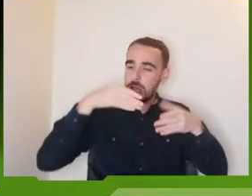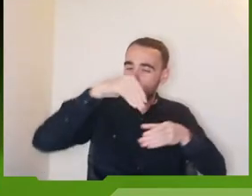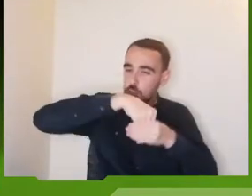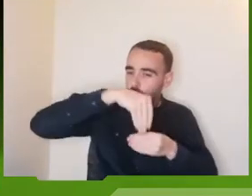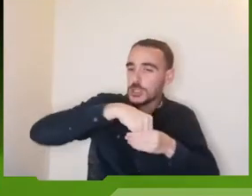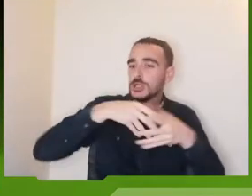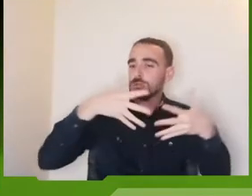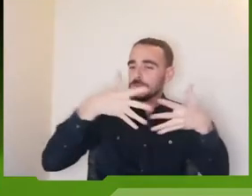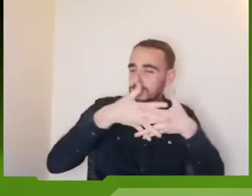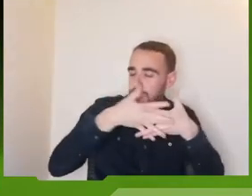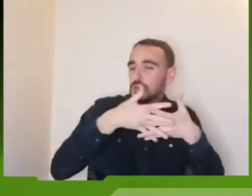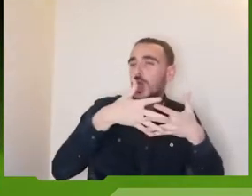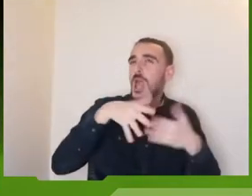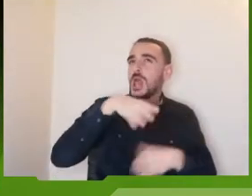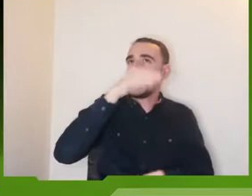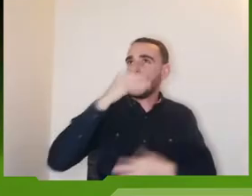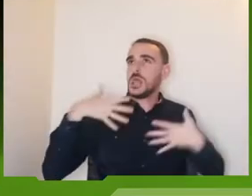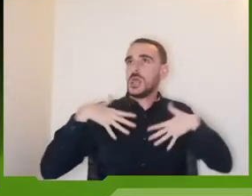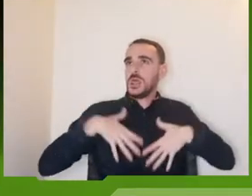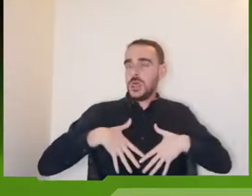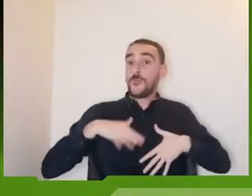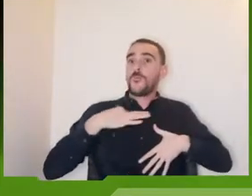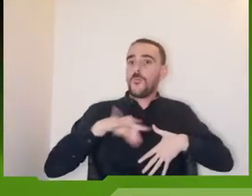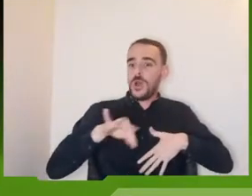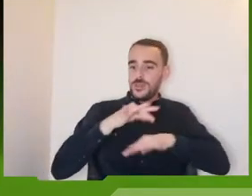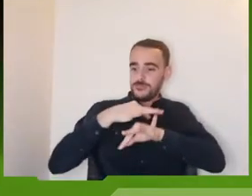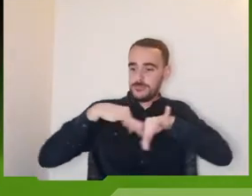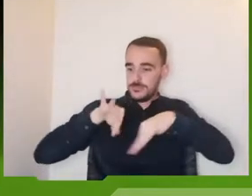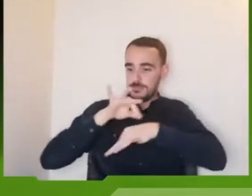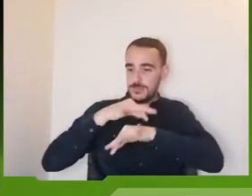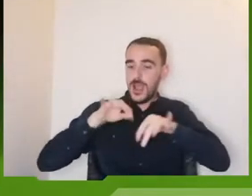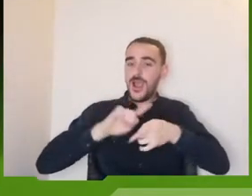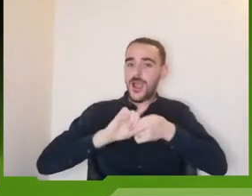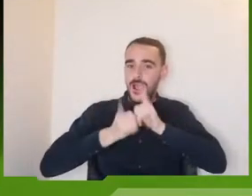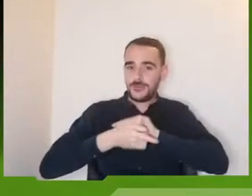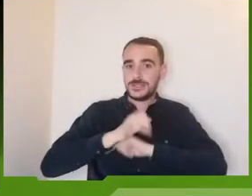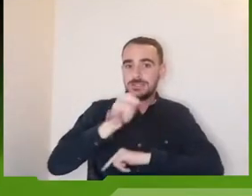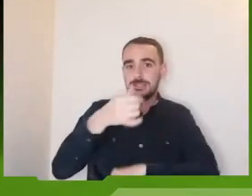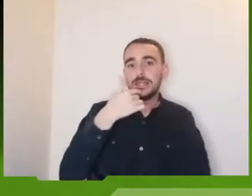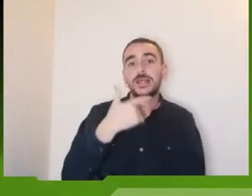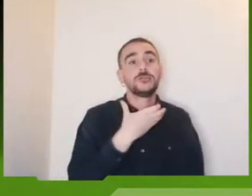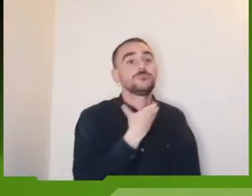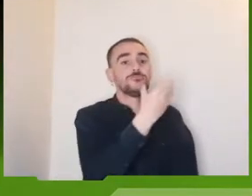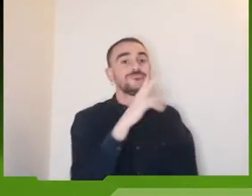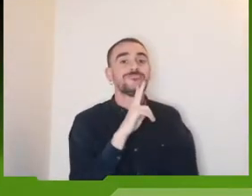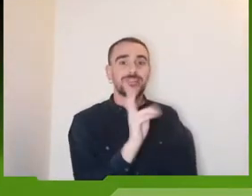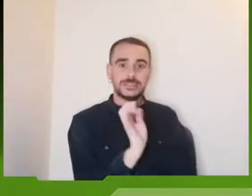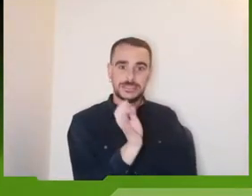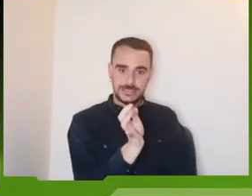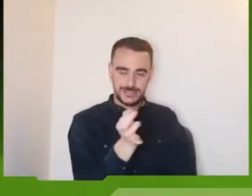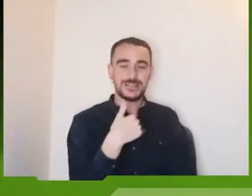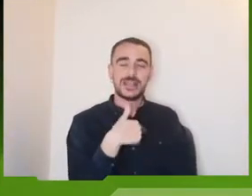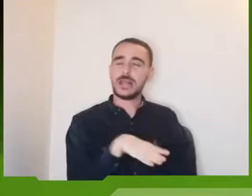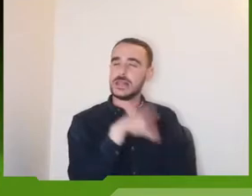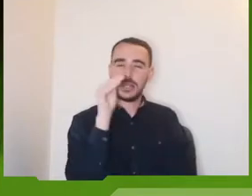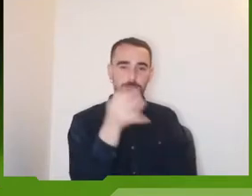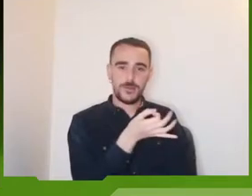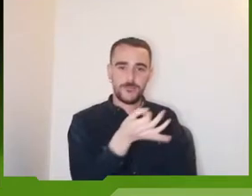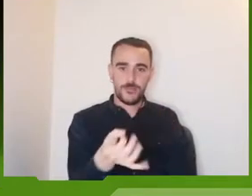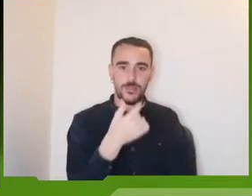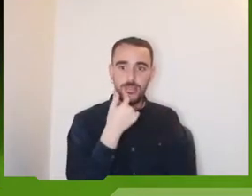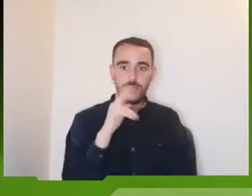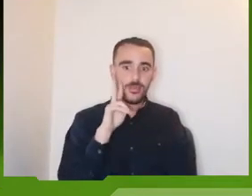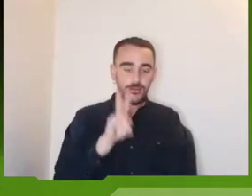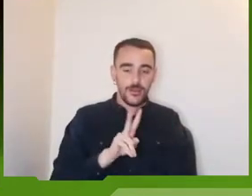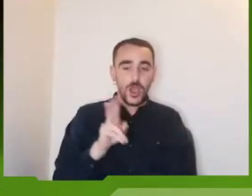se entiende súper. Perdona, estaba pensando que se queda reducido en nada, porque le has puesto la tira